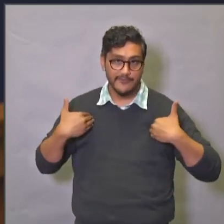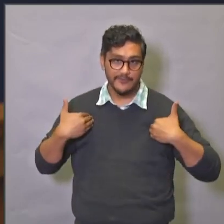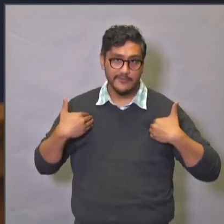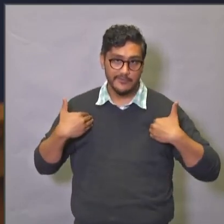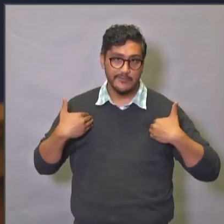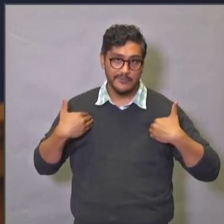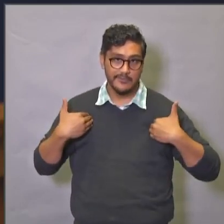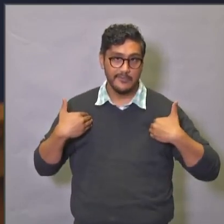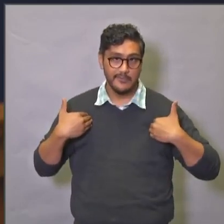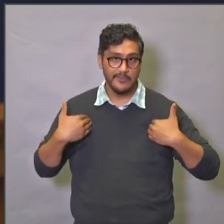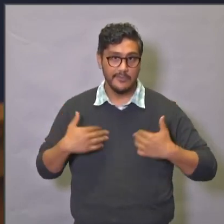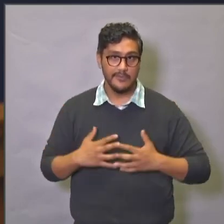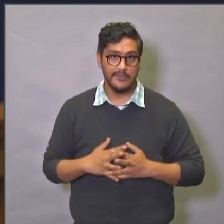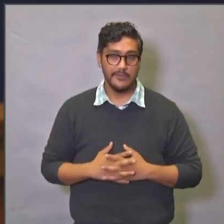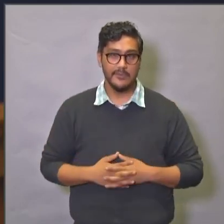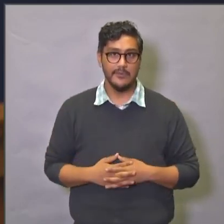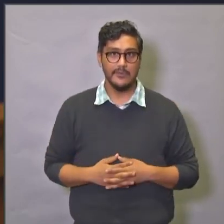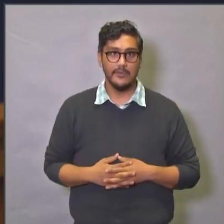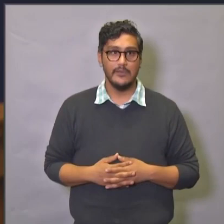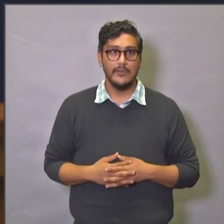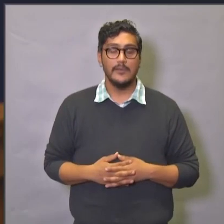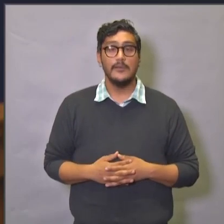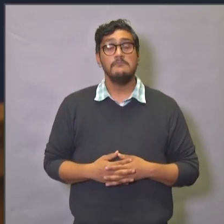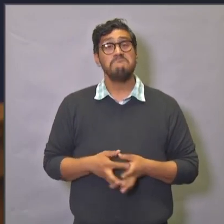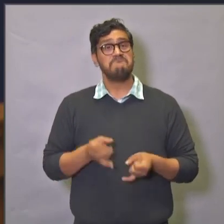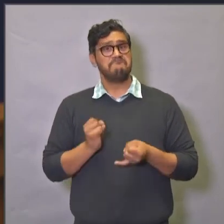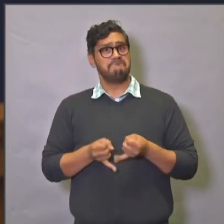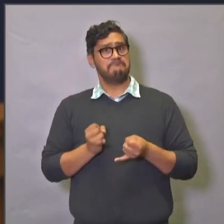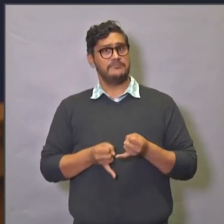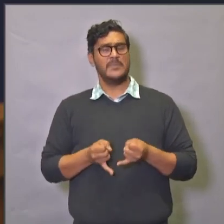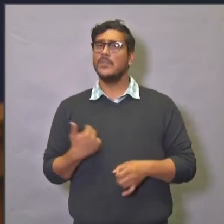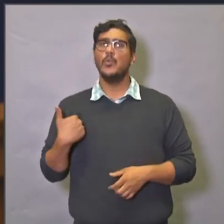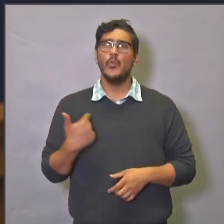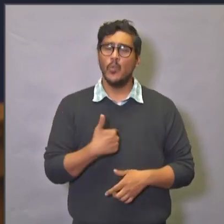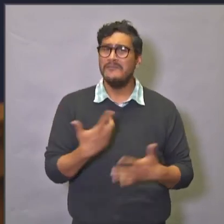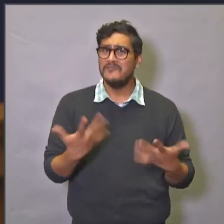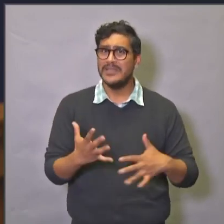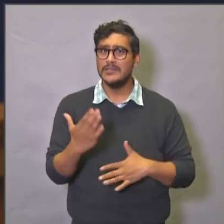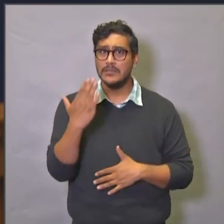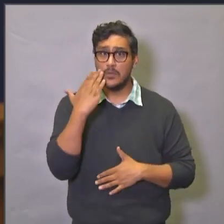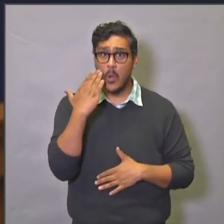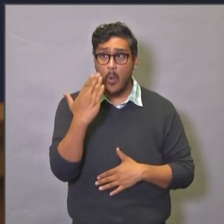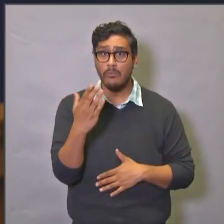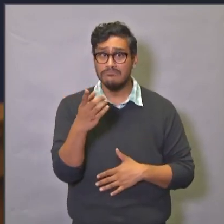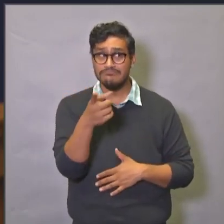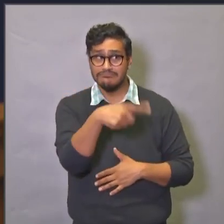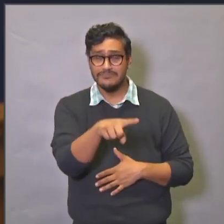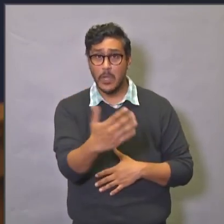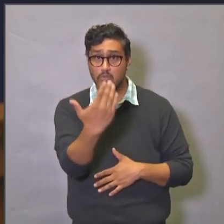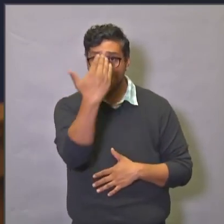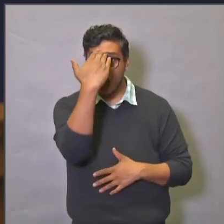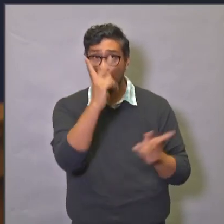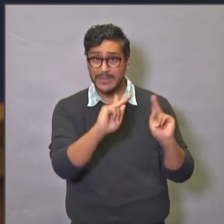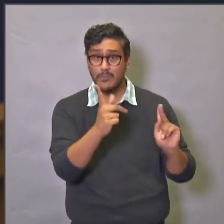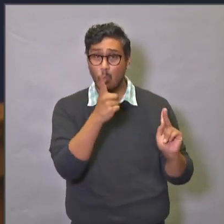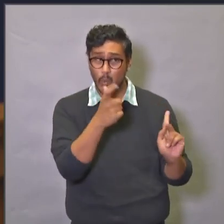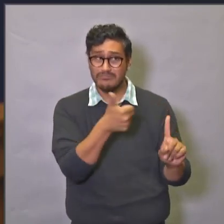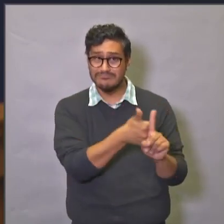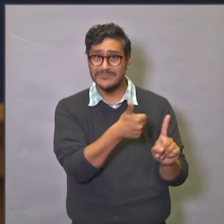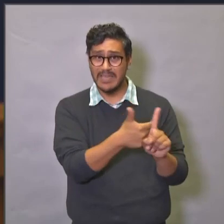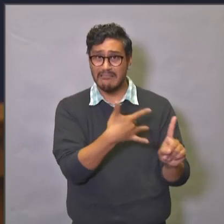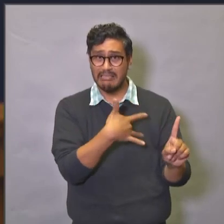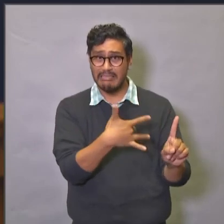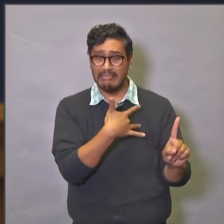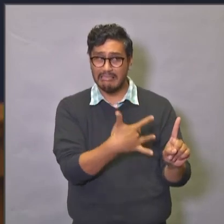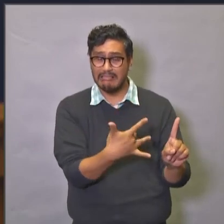prueba. Para terminar, estamos seguros de que todos conocemos a muchas personas con problemas delicados de salud